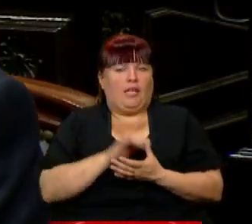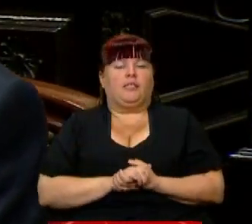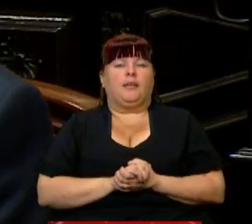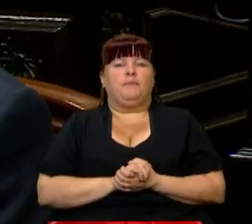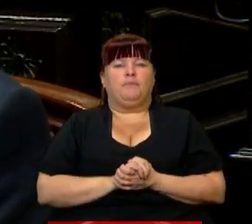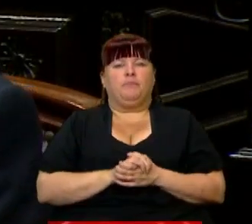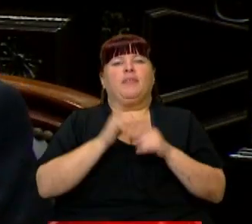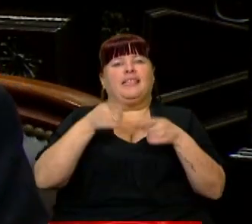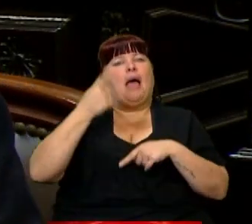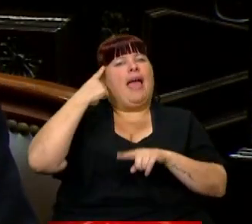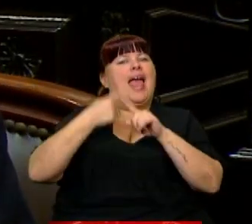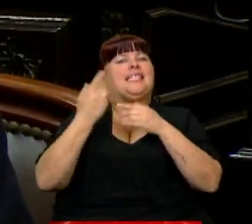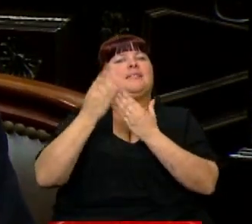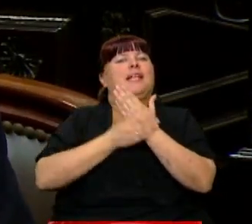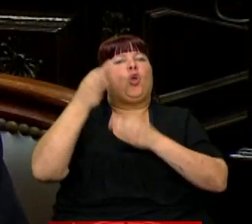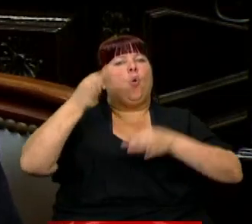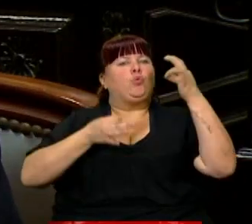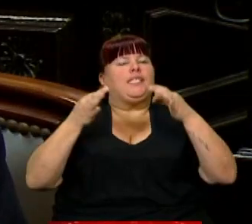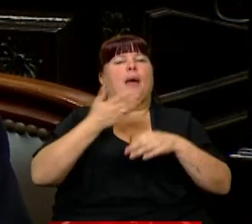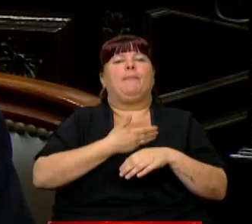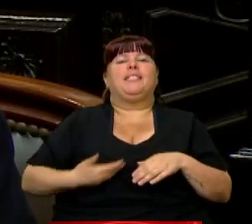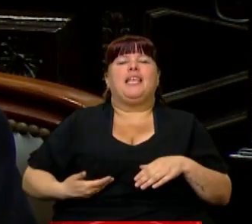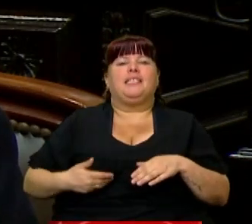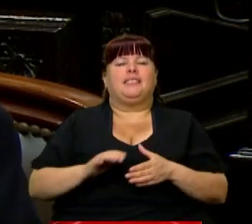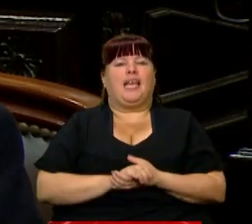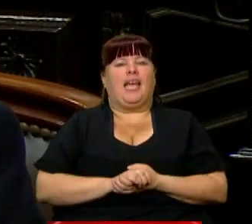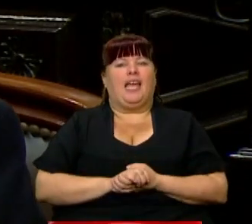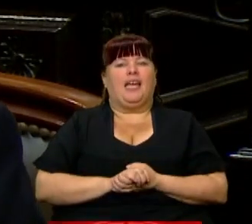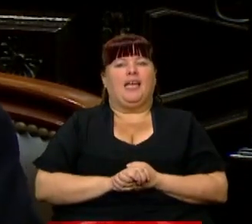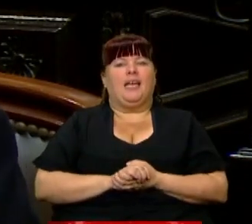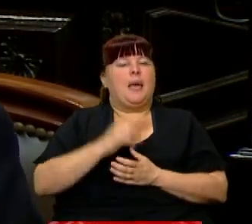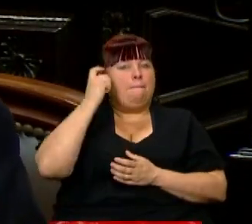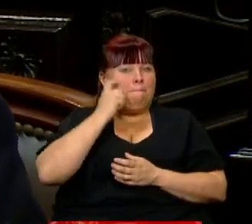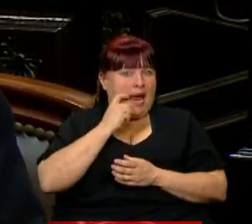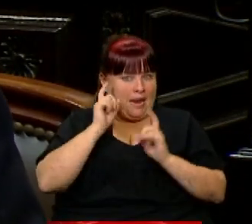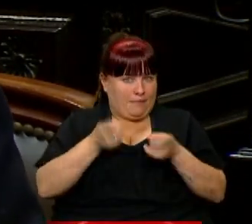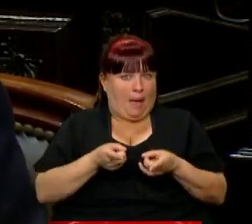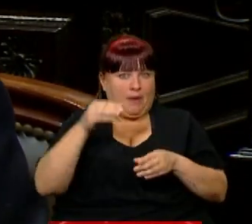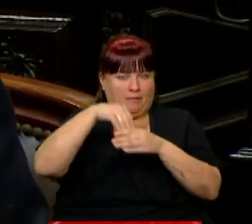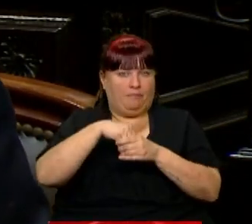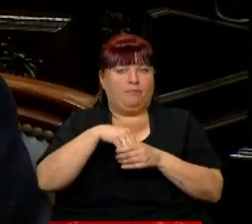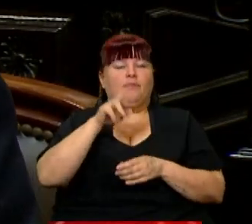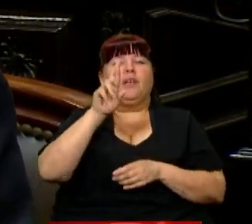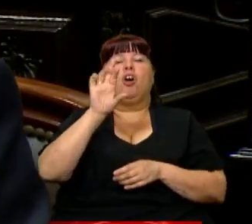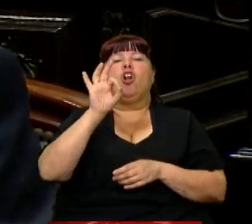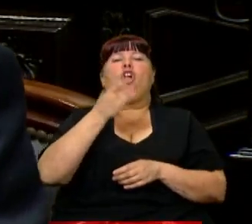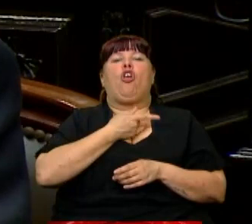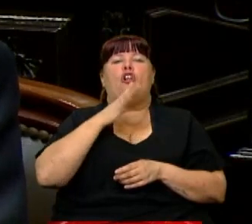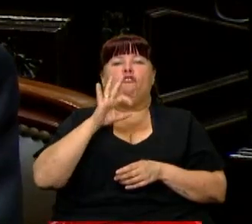otros el ex ministro de Justicia del presidente Menem, Rodolfo